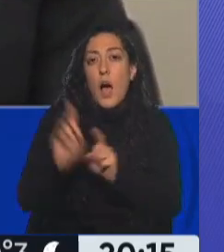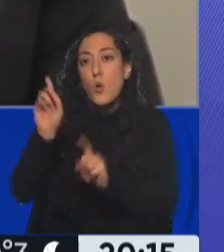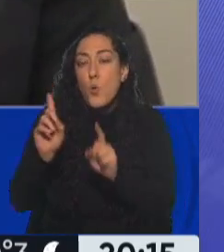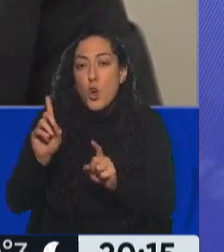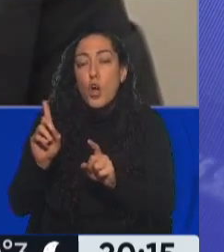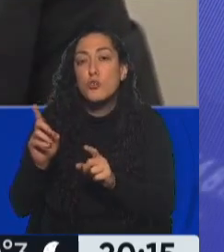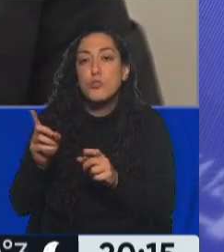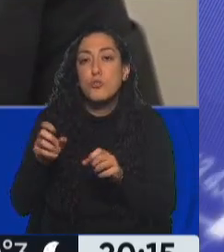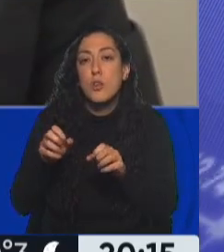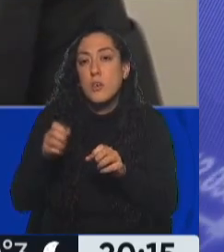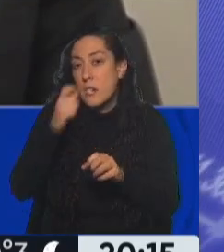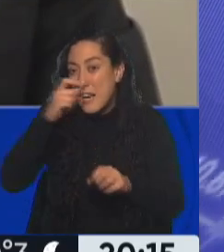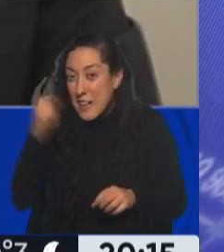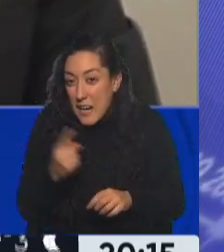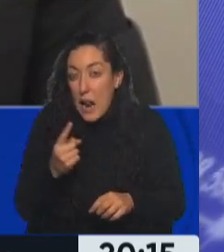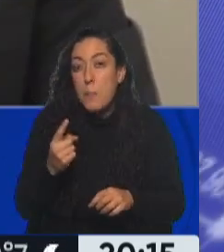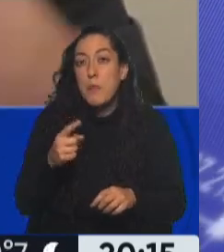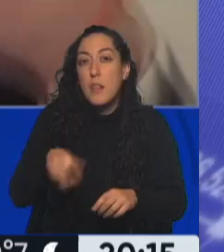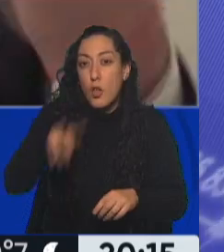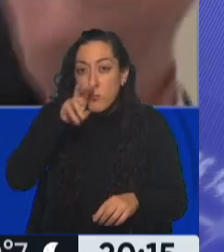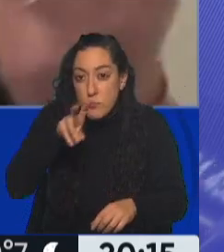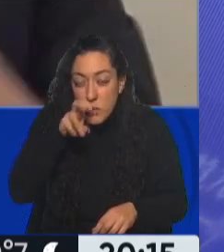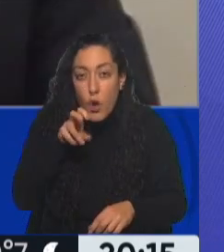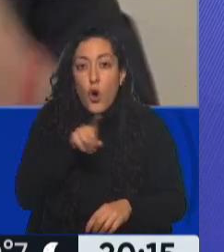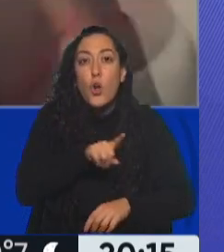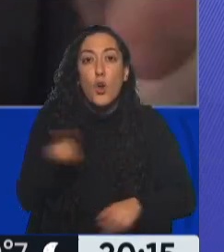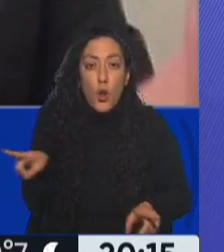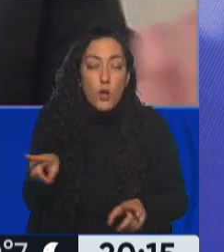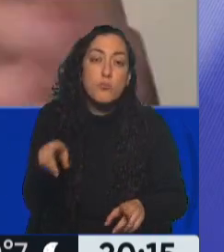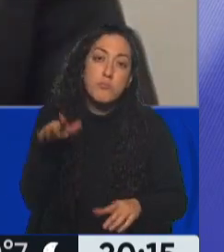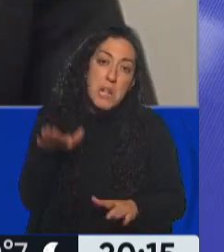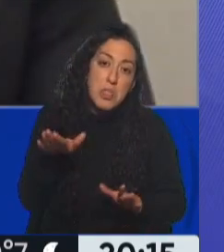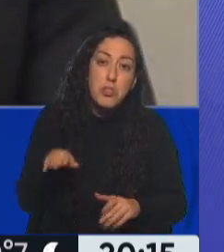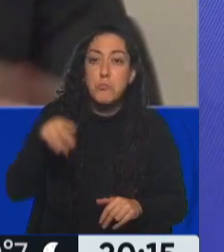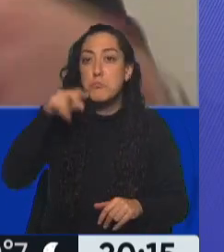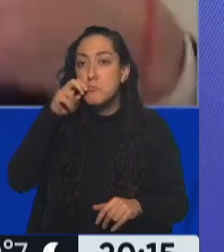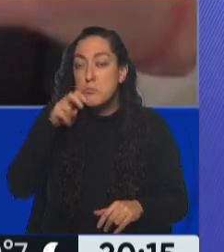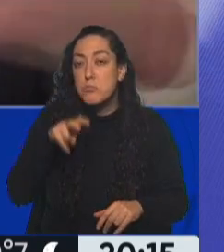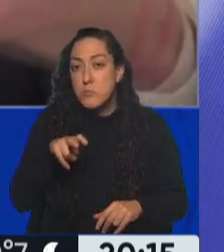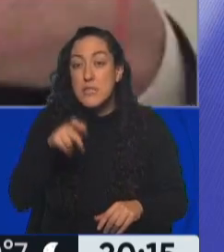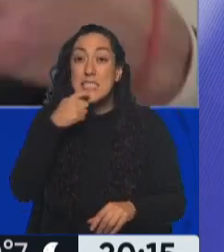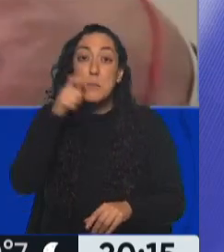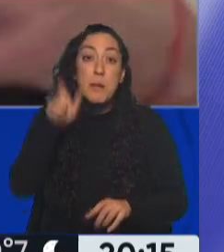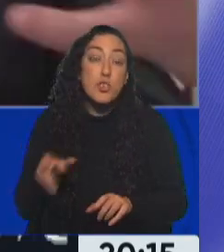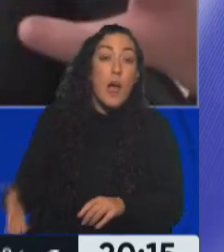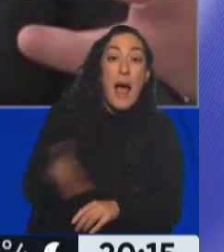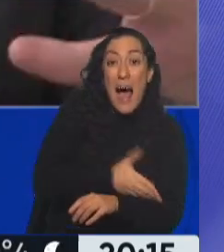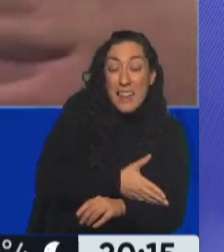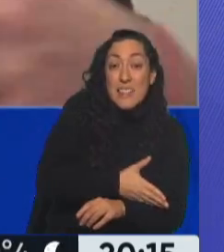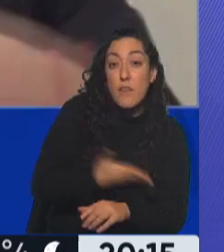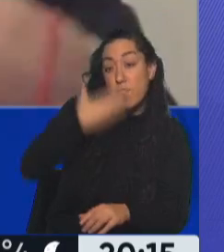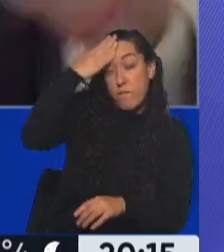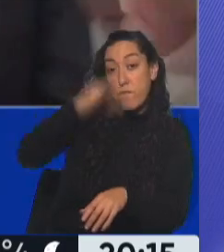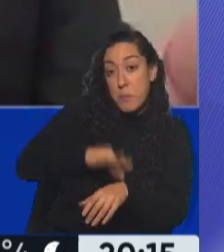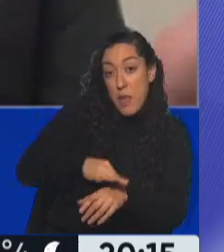la velocidad en la que está respirando, si hay o no una patología preexistente. Hay un montón de factores que hacen a que alguna persona